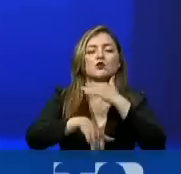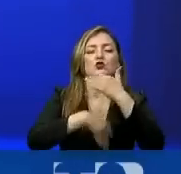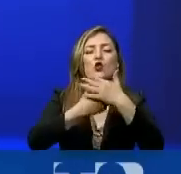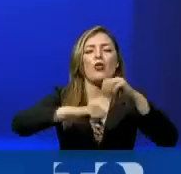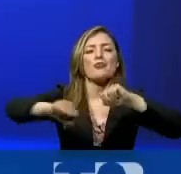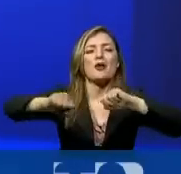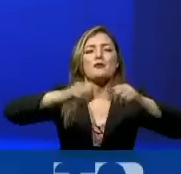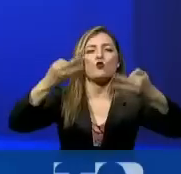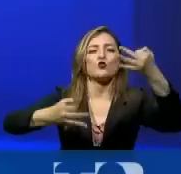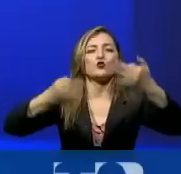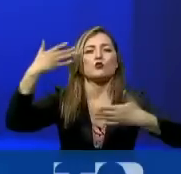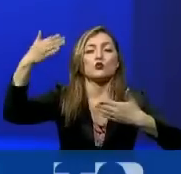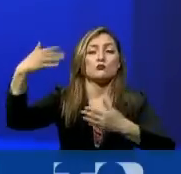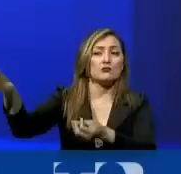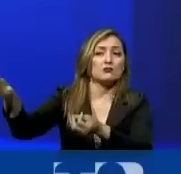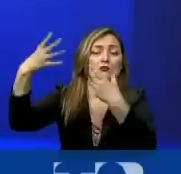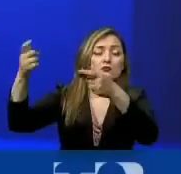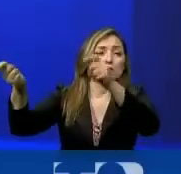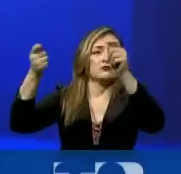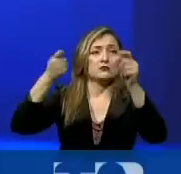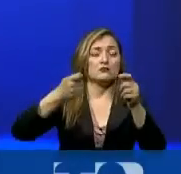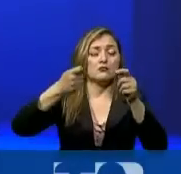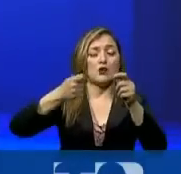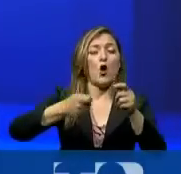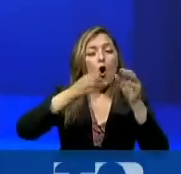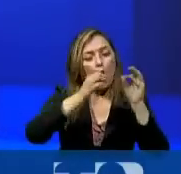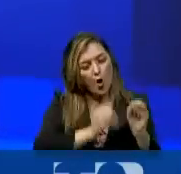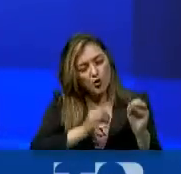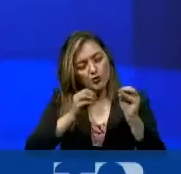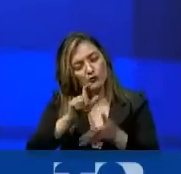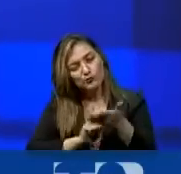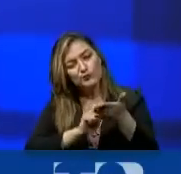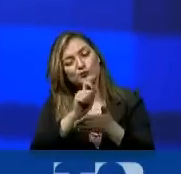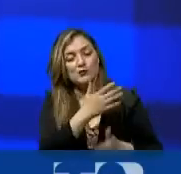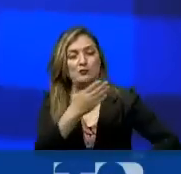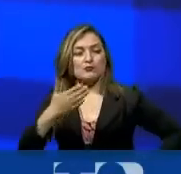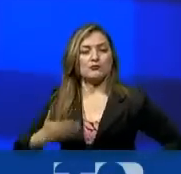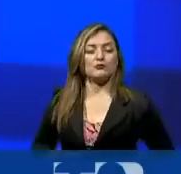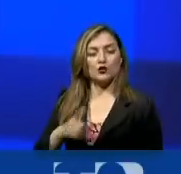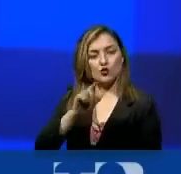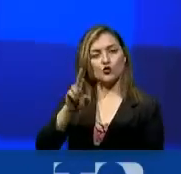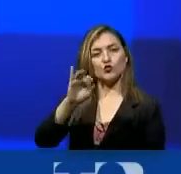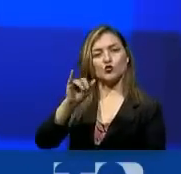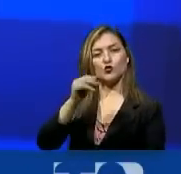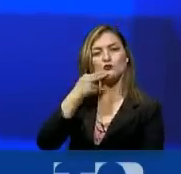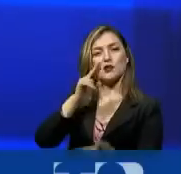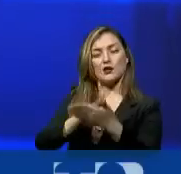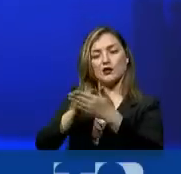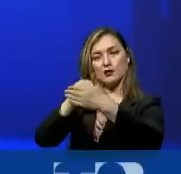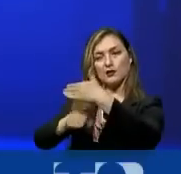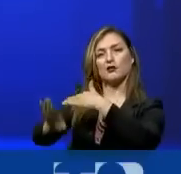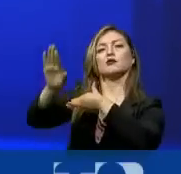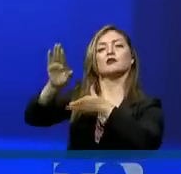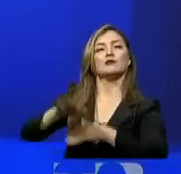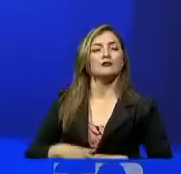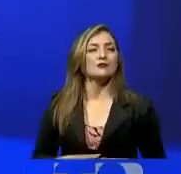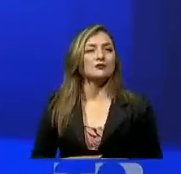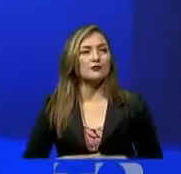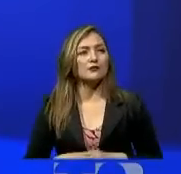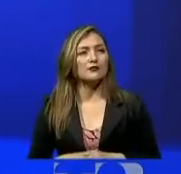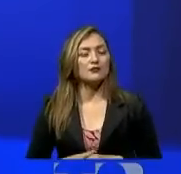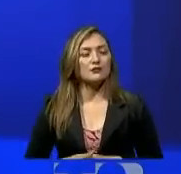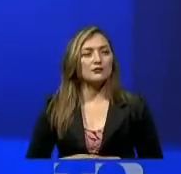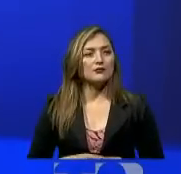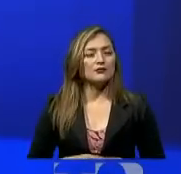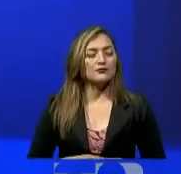de todos los trámites de juicio político, el orden de aprobación y el orden en la que la presidenta Llori dirigió los oficios de la Comisión de Fiscalización.